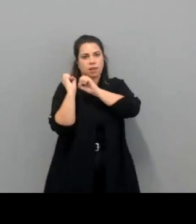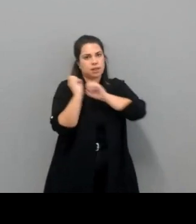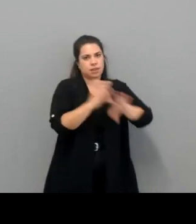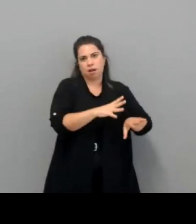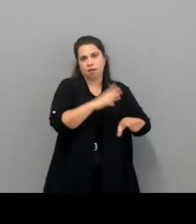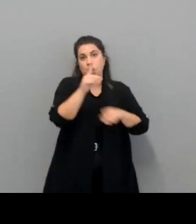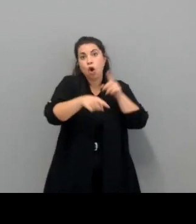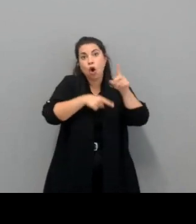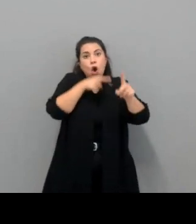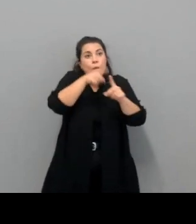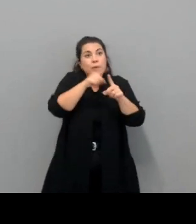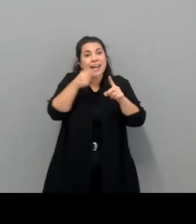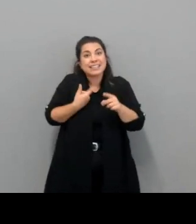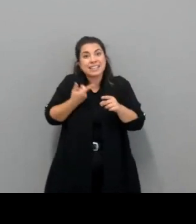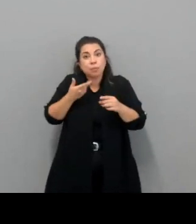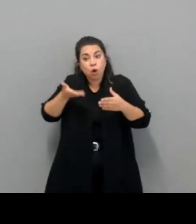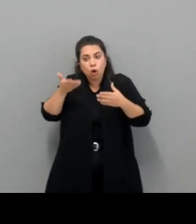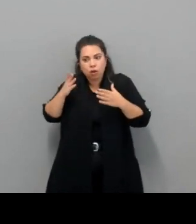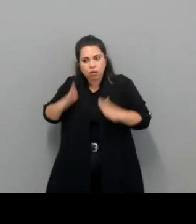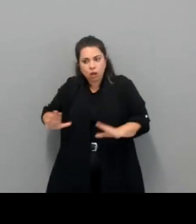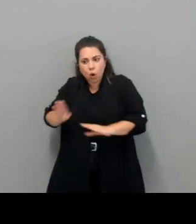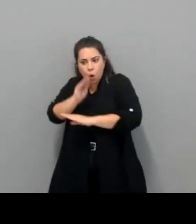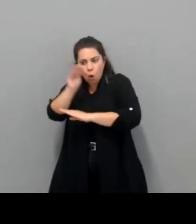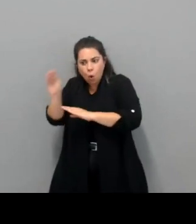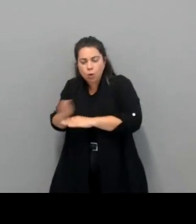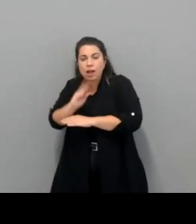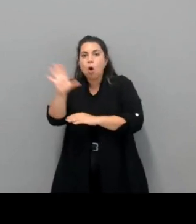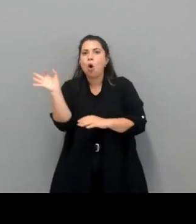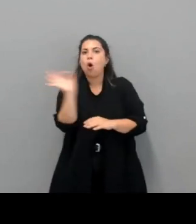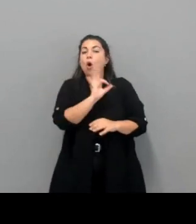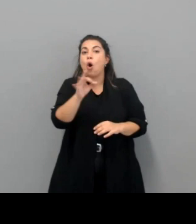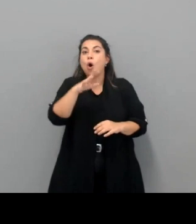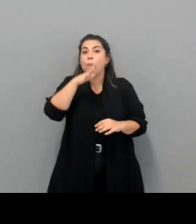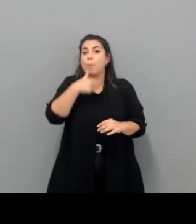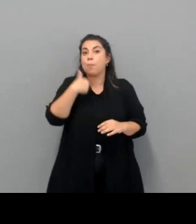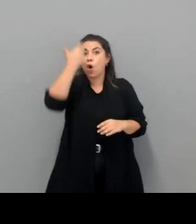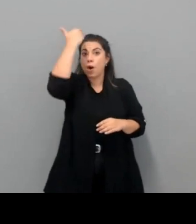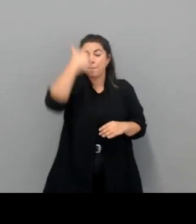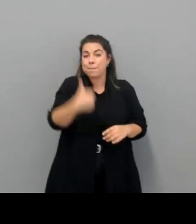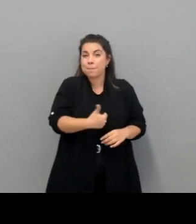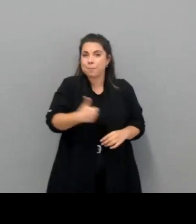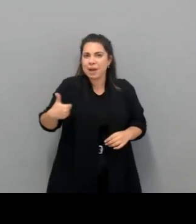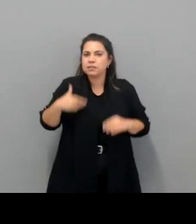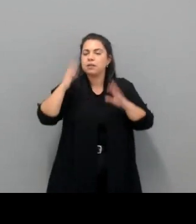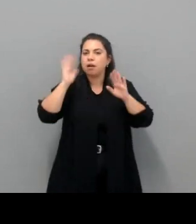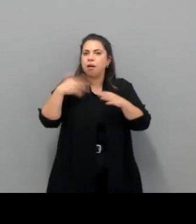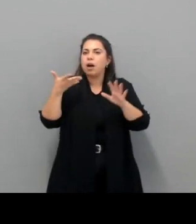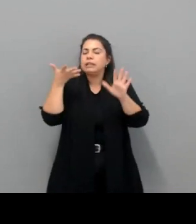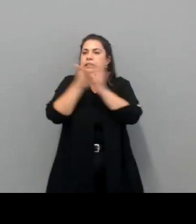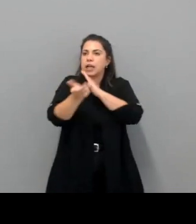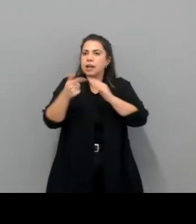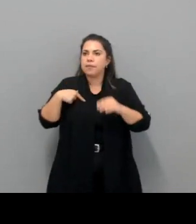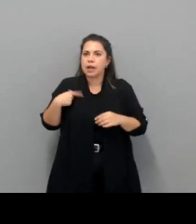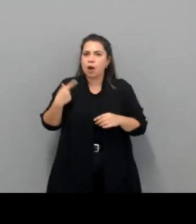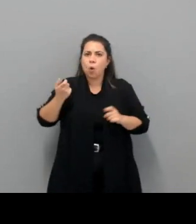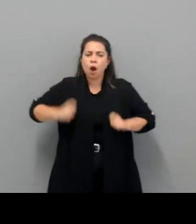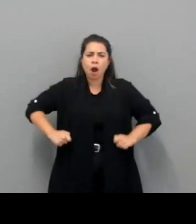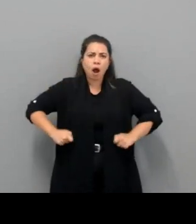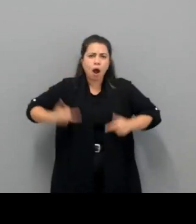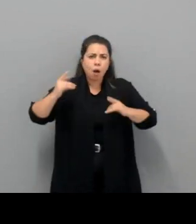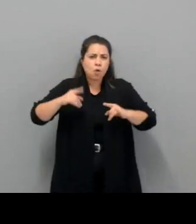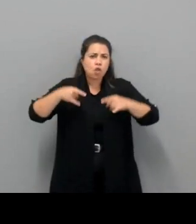para dedicarnos a los cuidados, o porque la parálisis cerebral conlleva un sobrecoste de